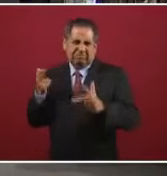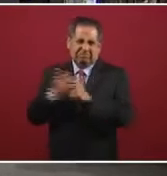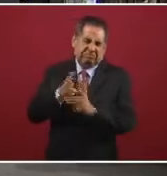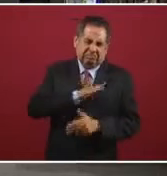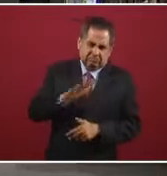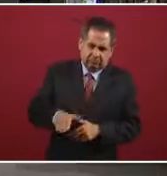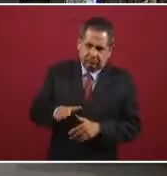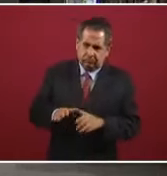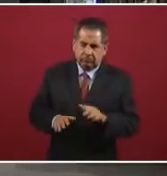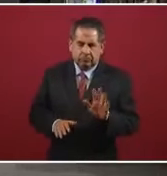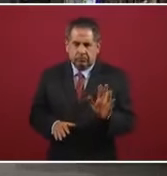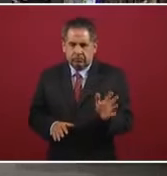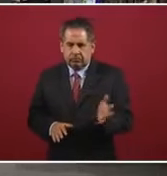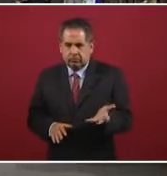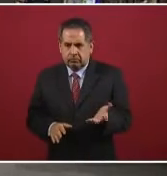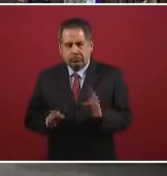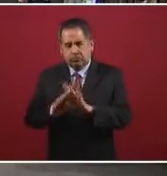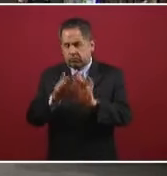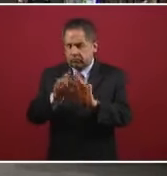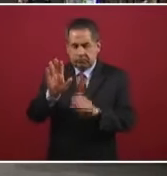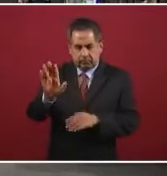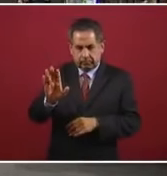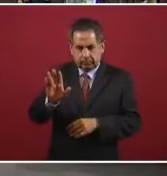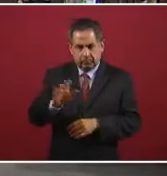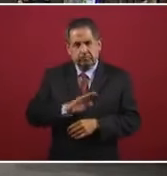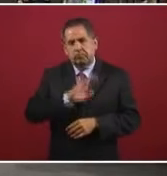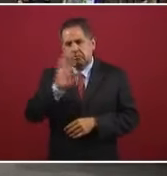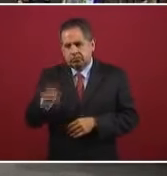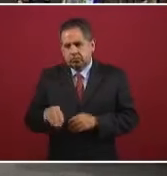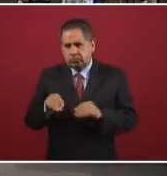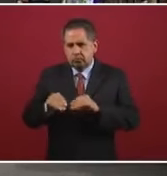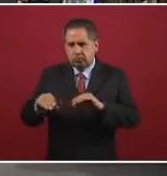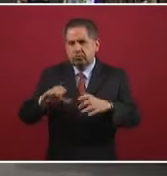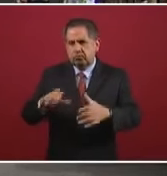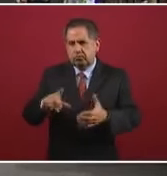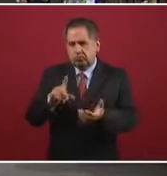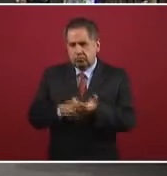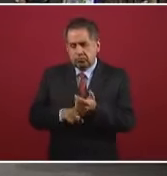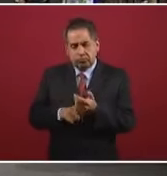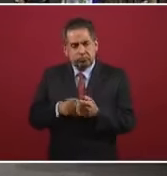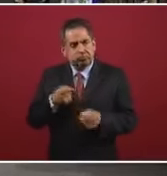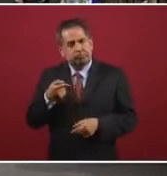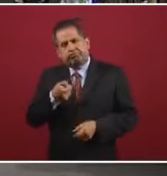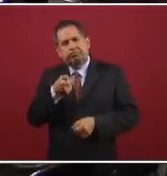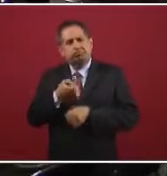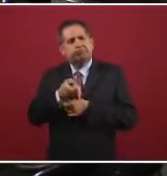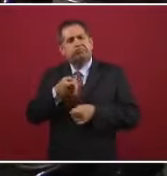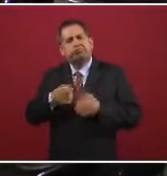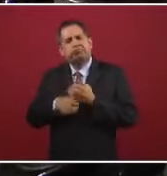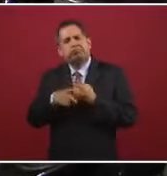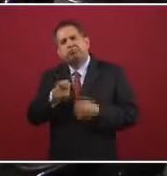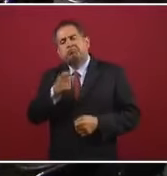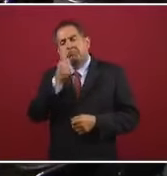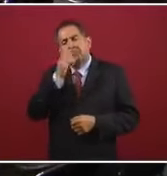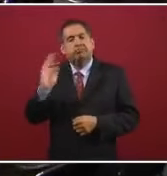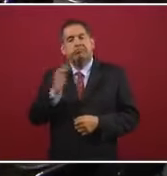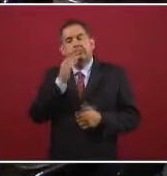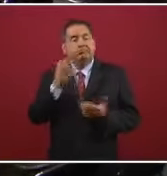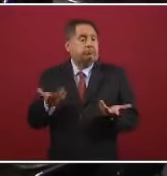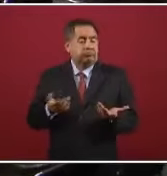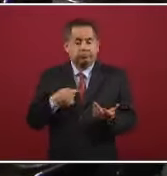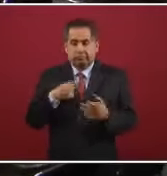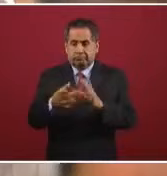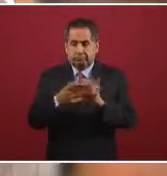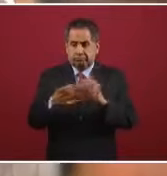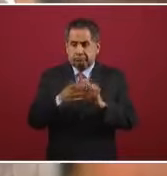fueron asesinados, no hay un dictamen, no hay una… Okay. No, pero murieron en operativos en los que se dispararon armas de la Policía Federal. Entonces, ¿qué explicación